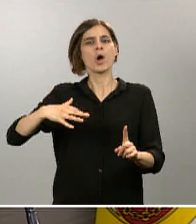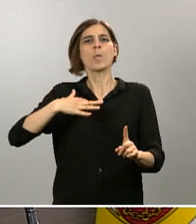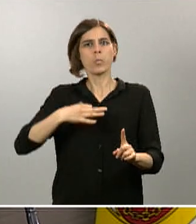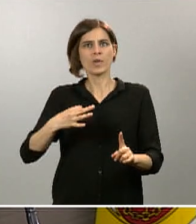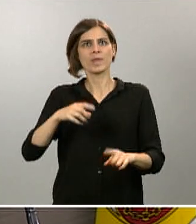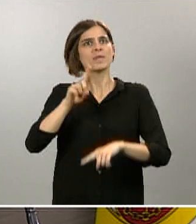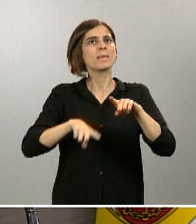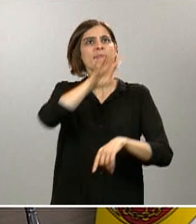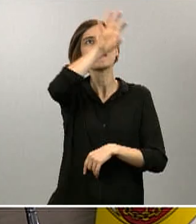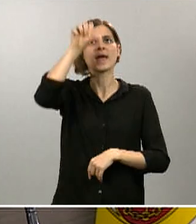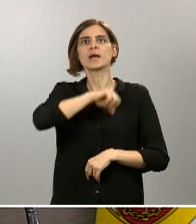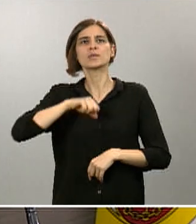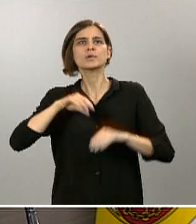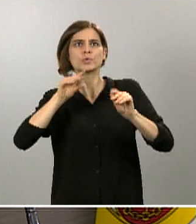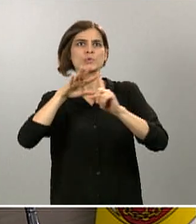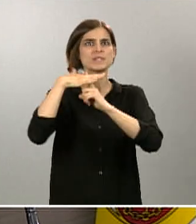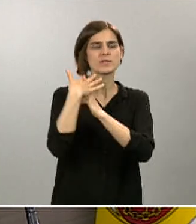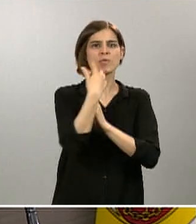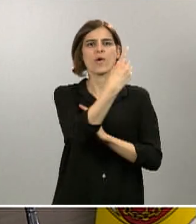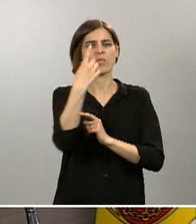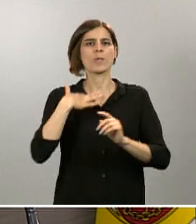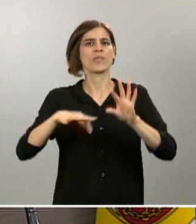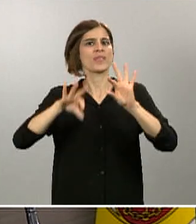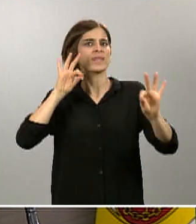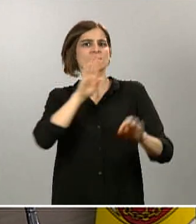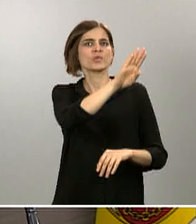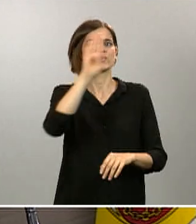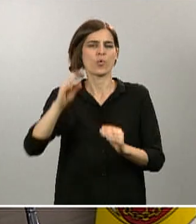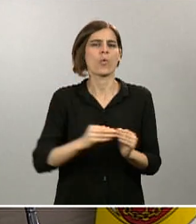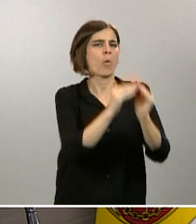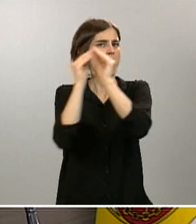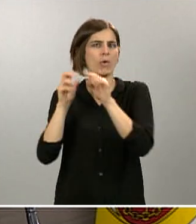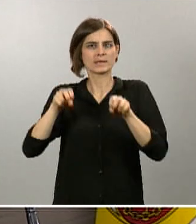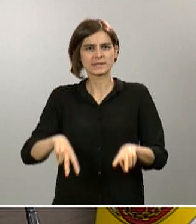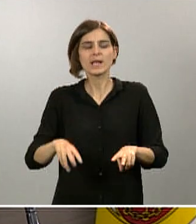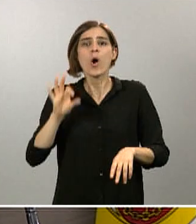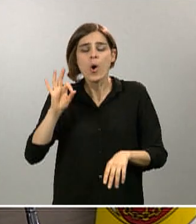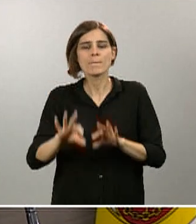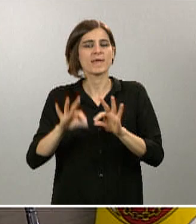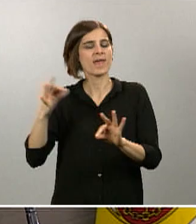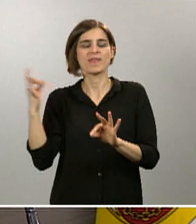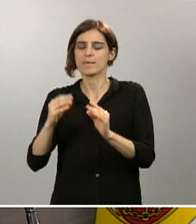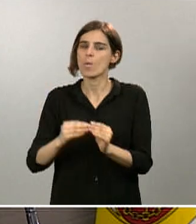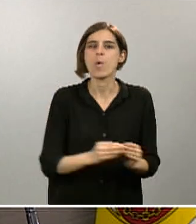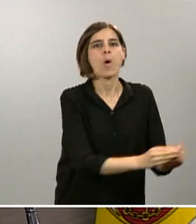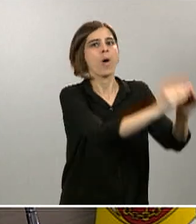situación sanitaria de cada una de esas autonomías? ¿O las medidas de ese tipo solo deberían tomarse al mismo tiempo en todas las comunidades?